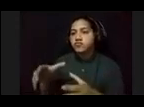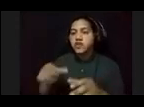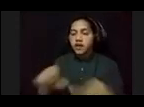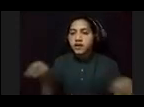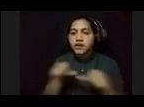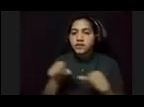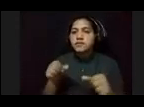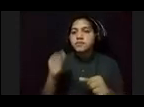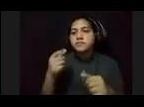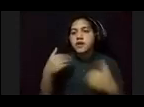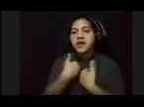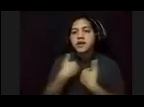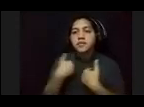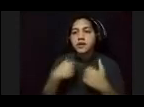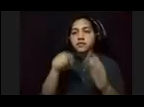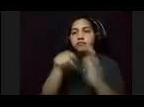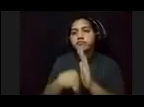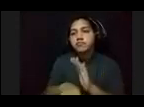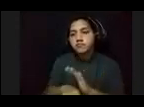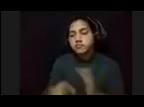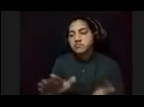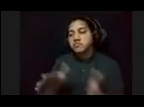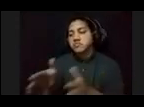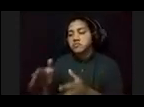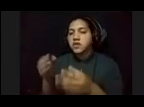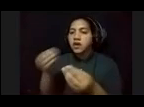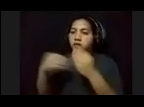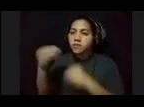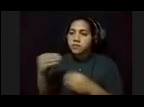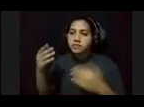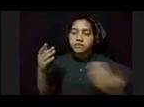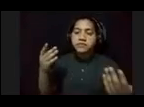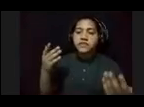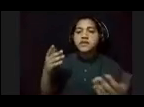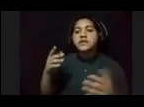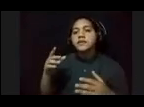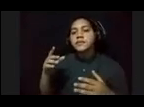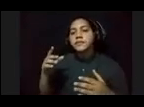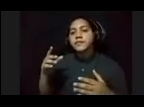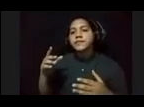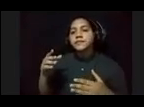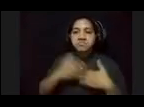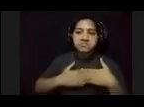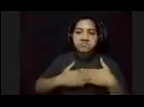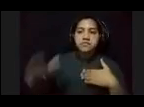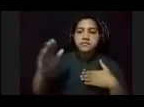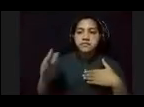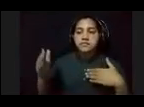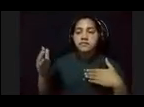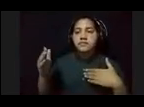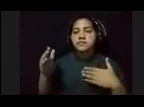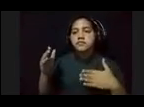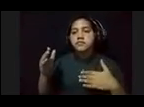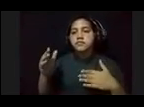consumo y que probablemente dio comienzo a esta actividad en el sector. A partir de este periodo, se puede ubicar